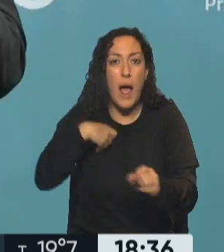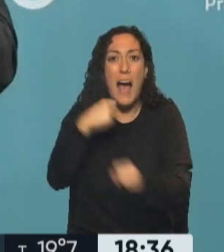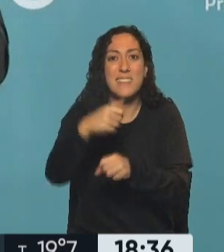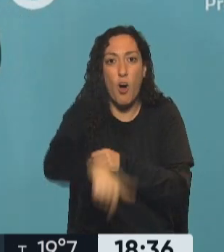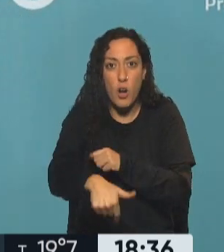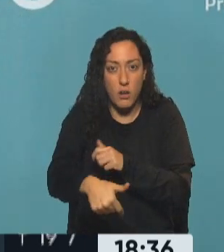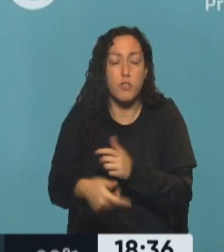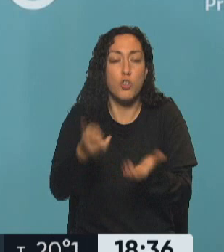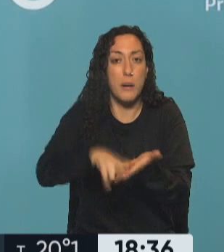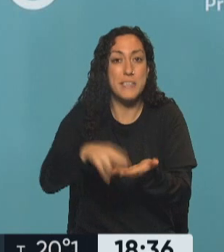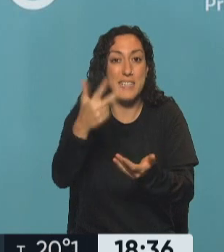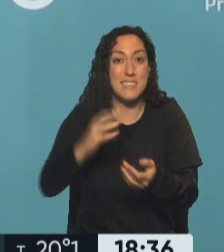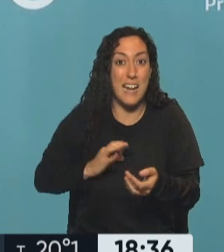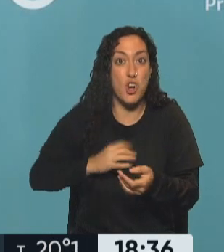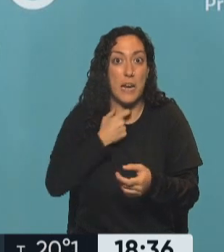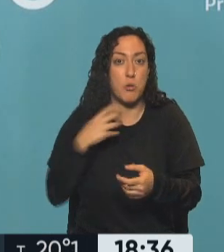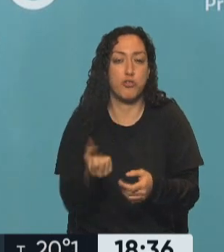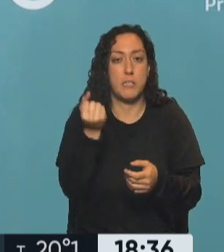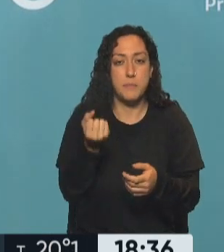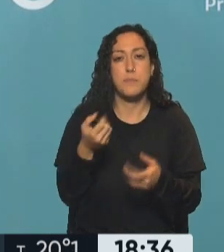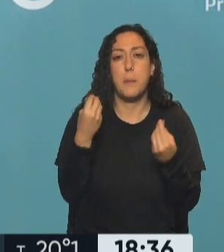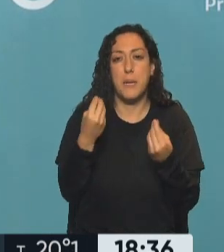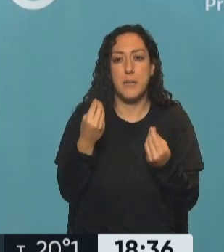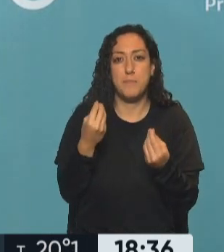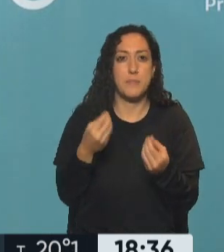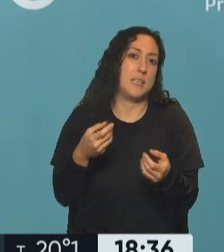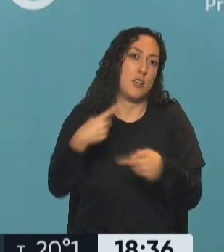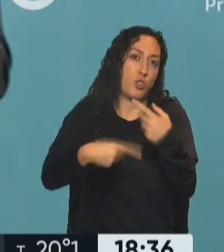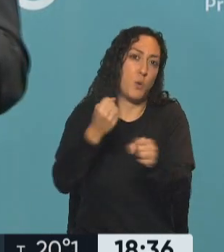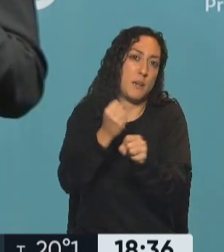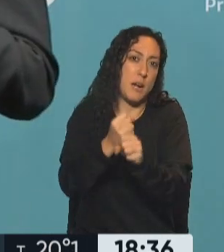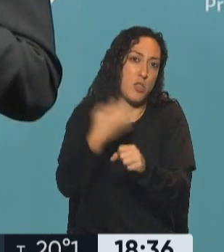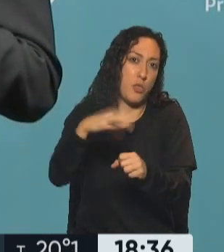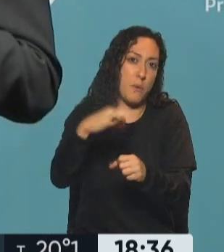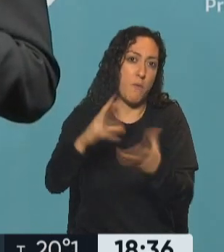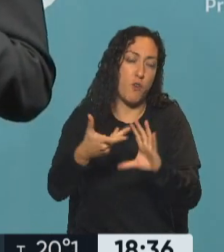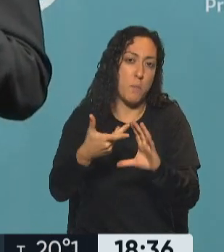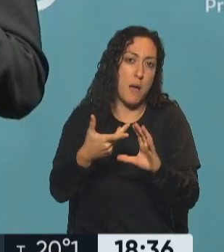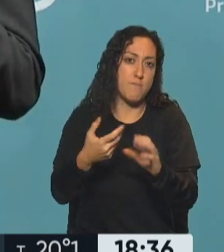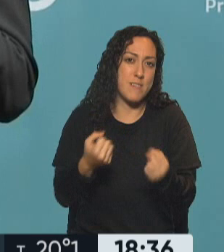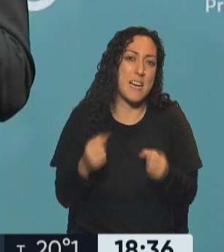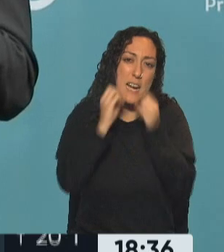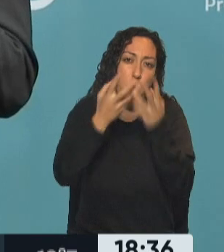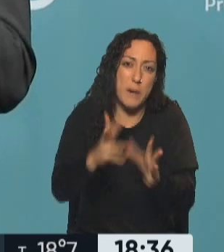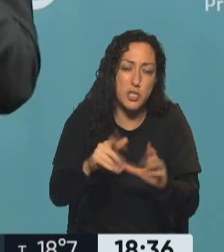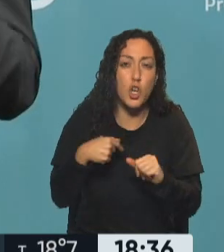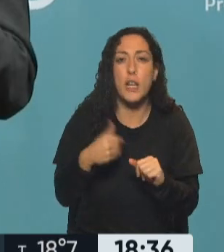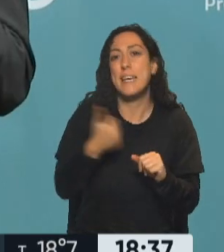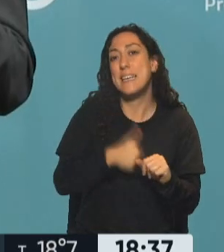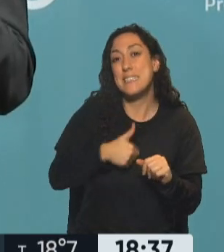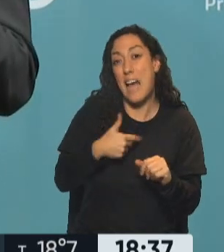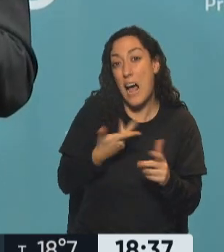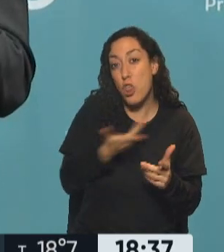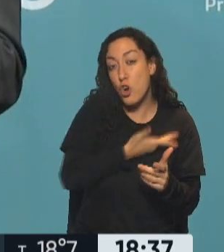política fiscal que continúe apuntalando esta fuerte recuperación y que le permita al Estado financiar lo que es esencial